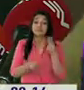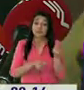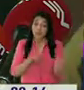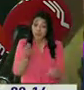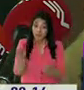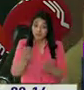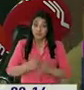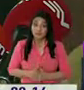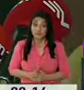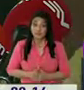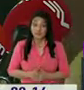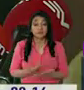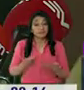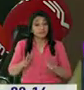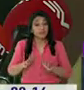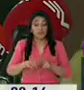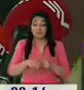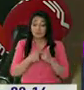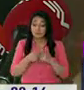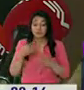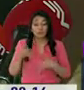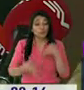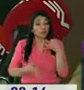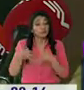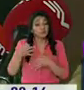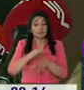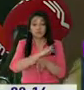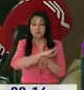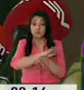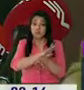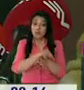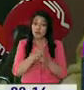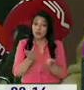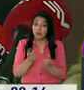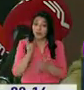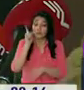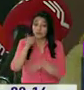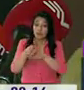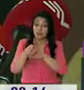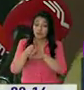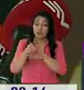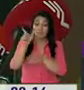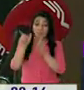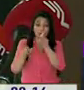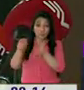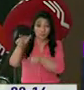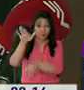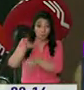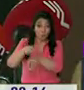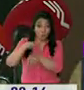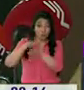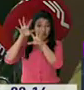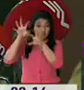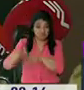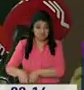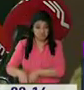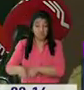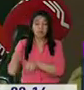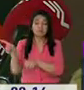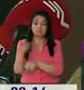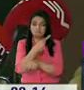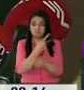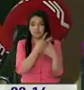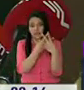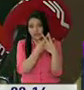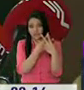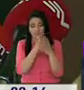ya a las actividades judiciales regulares y de la fiscalía apresar a aquellas personas que fueron las responsables